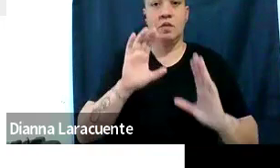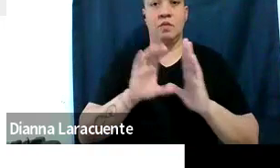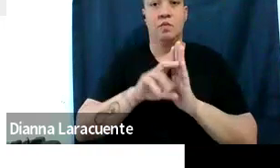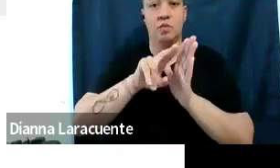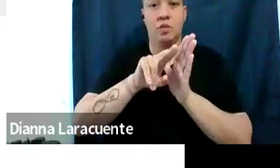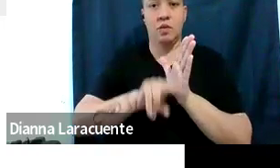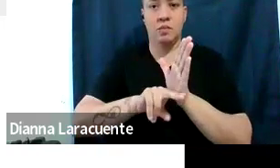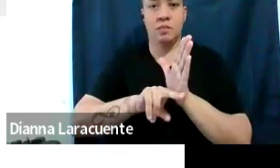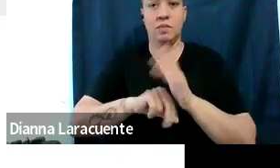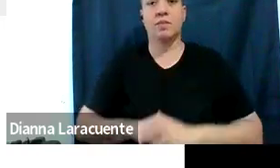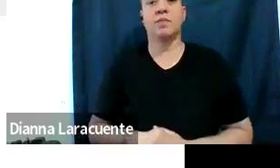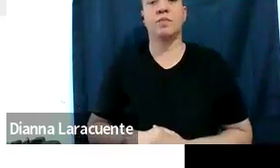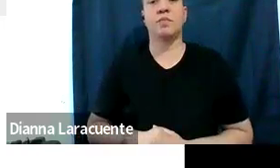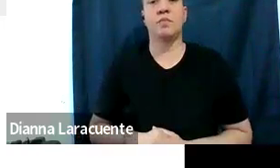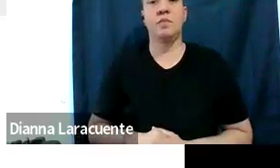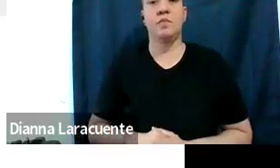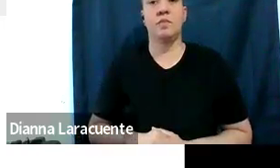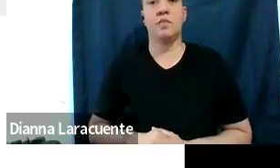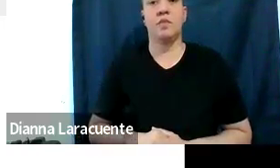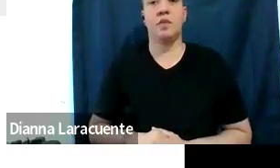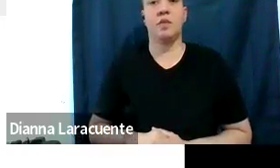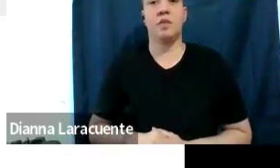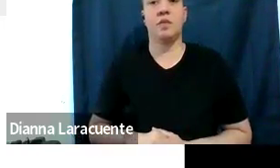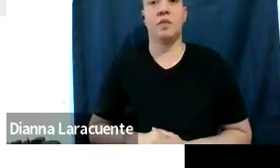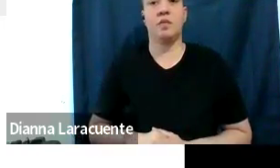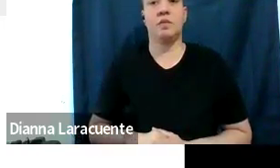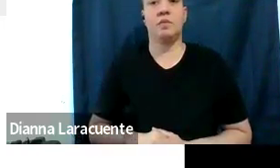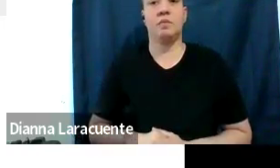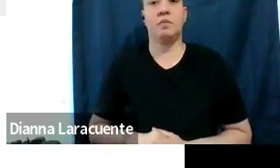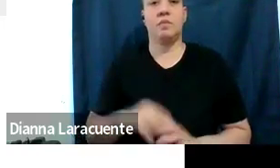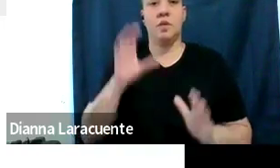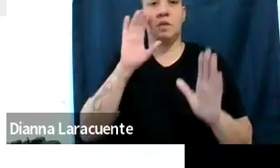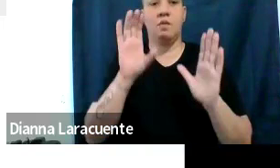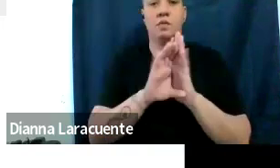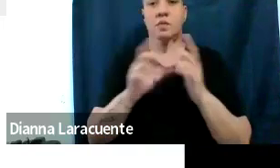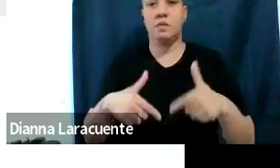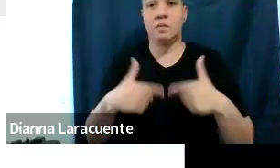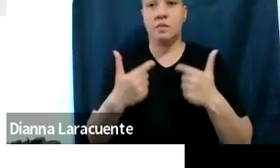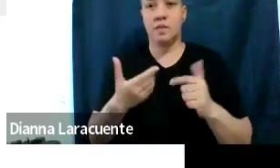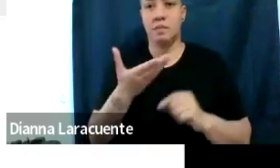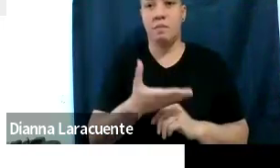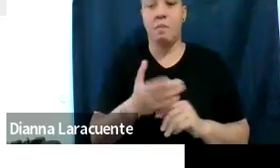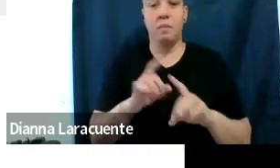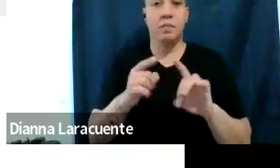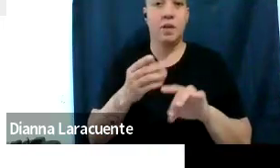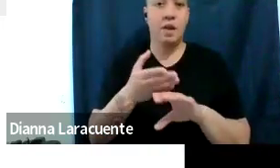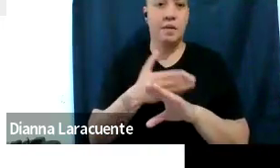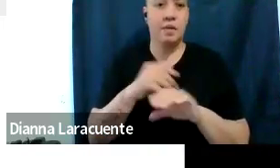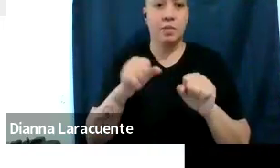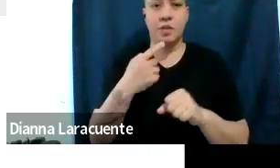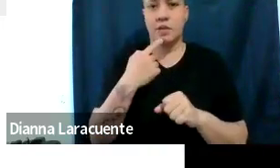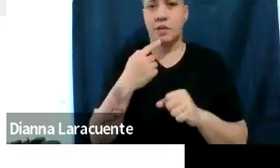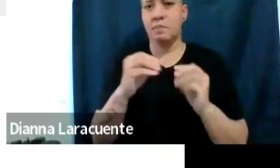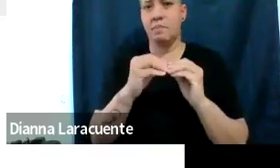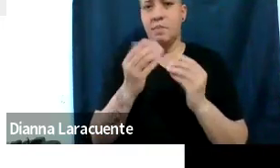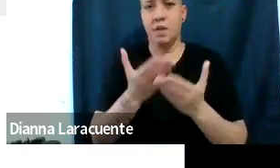entierro y hay fotos de la vida de él. Pero antes, puedo decir muchas más